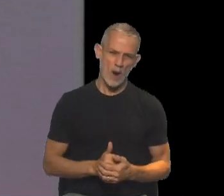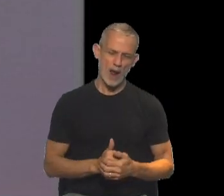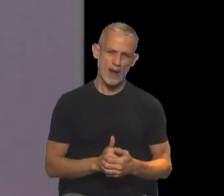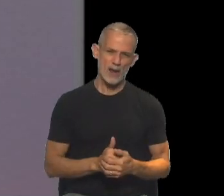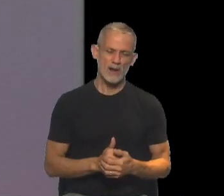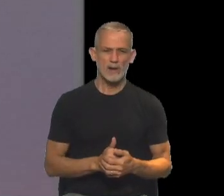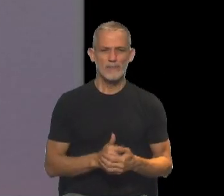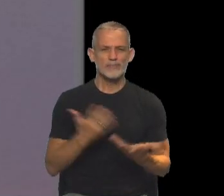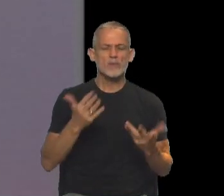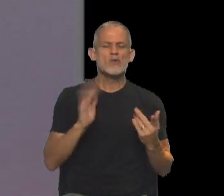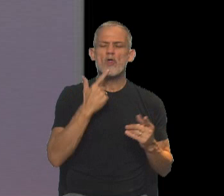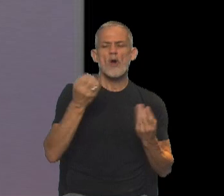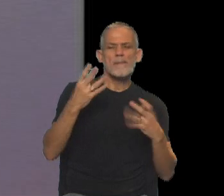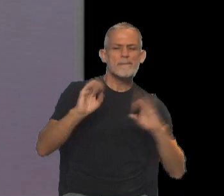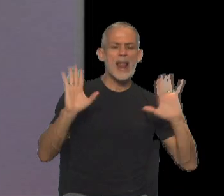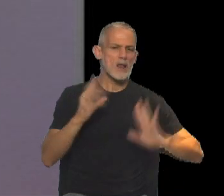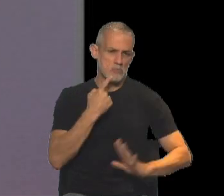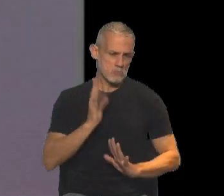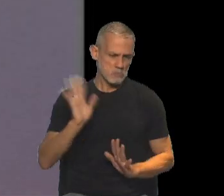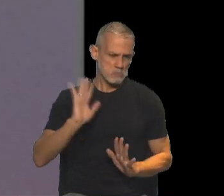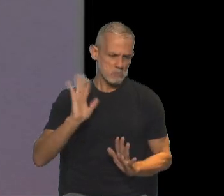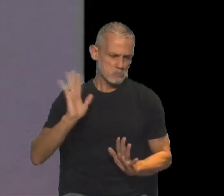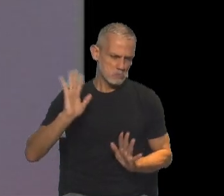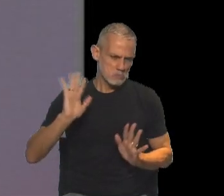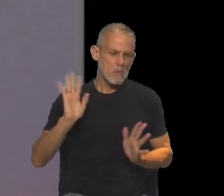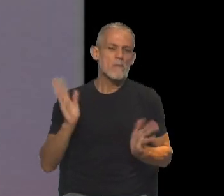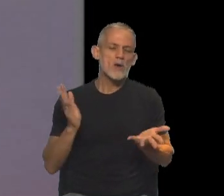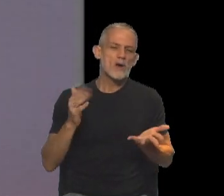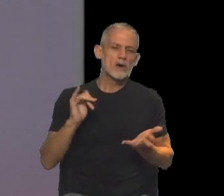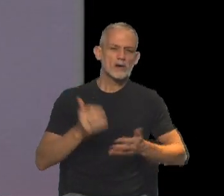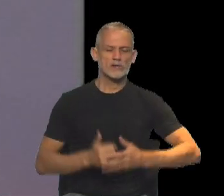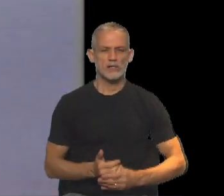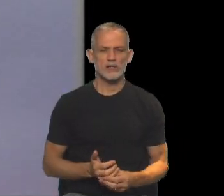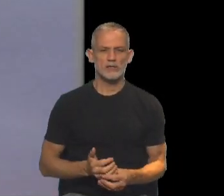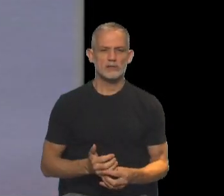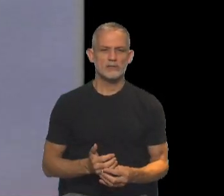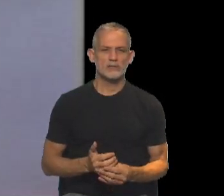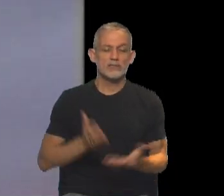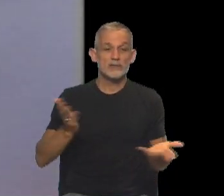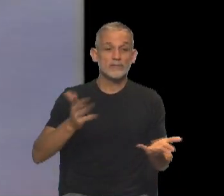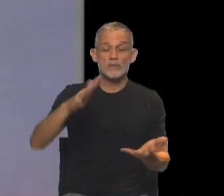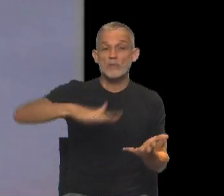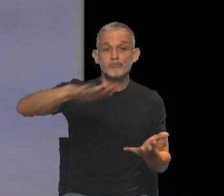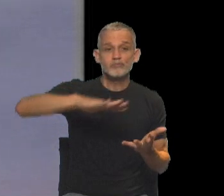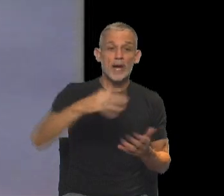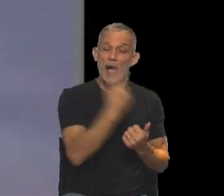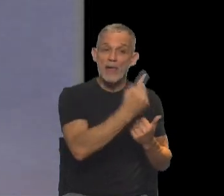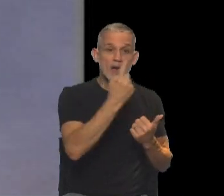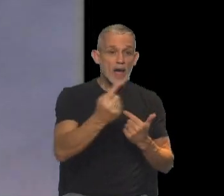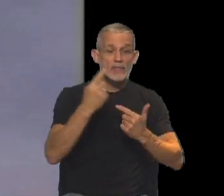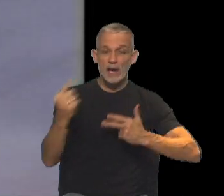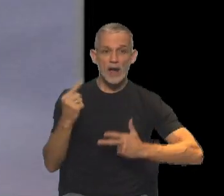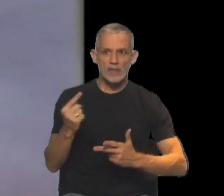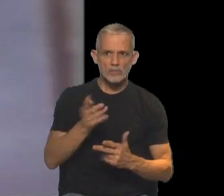No entramos en un juicio de valor sobre nada en particular, pero sí el lugar que ocuparon cada uno de los que estuvieron